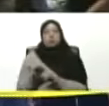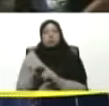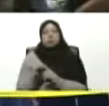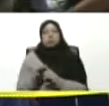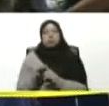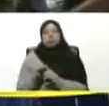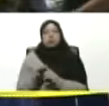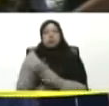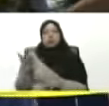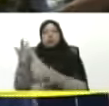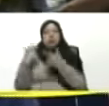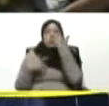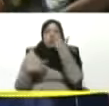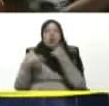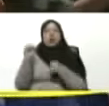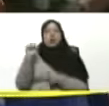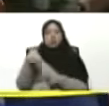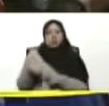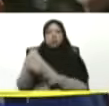Y Chávez cumplió.